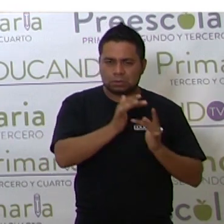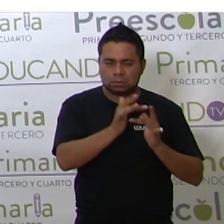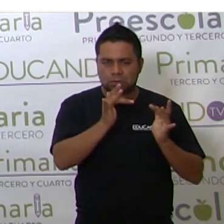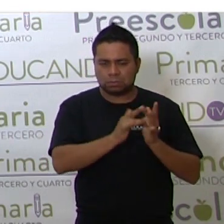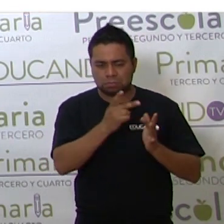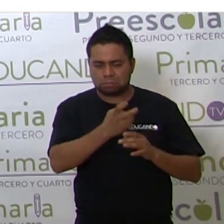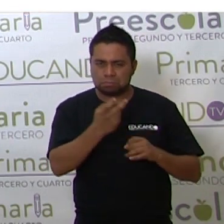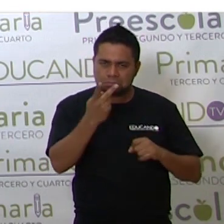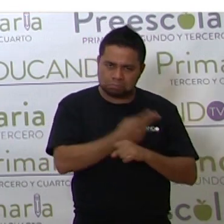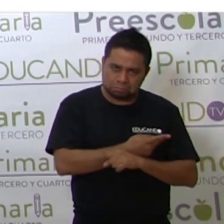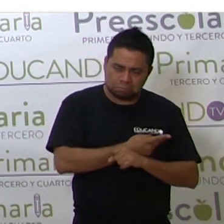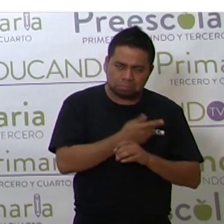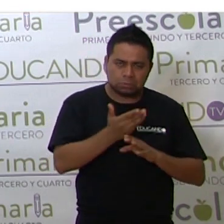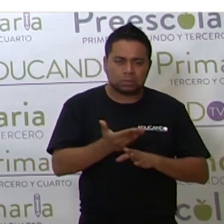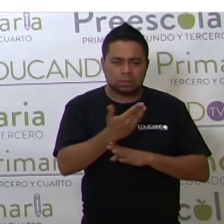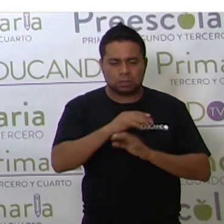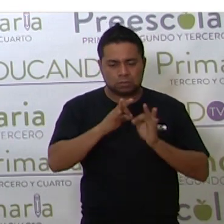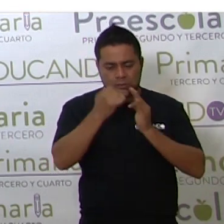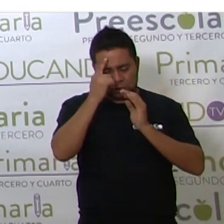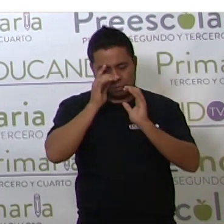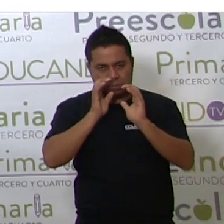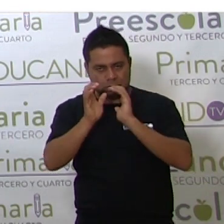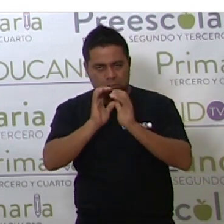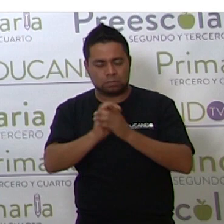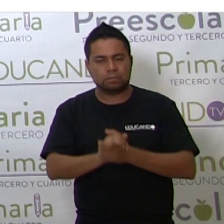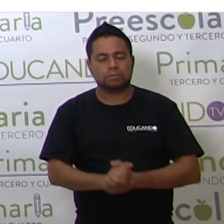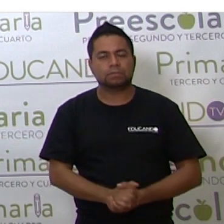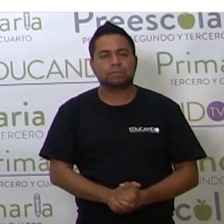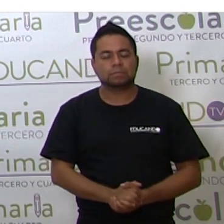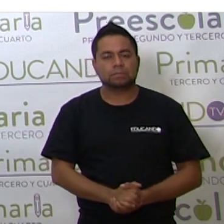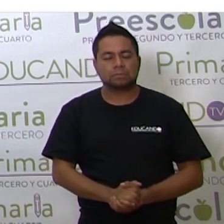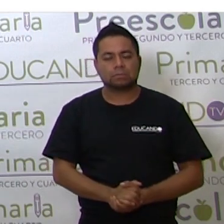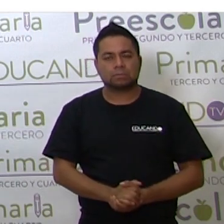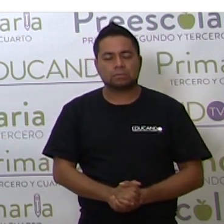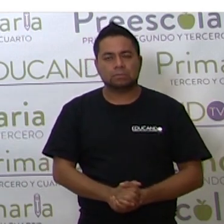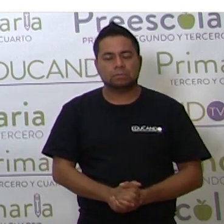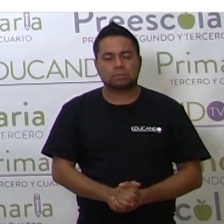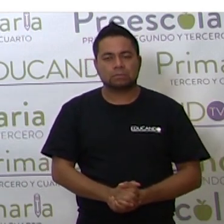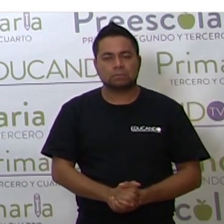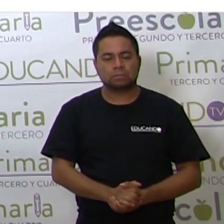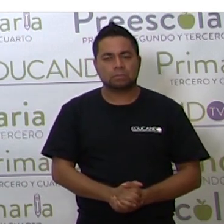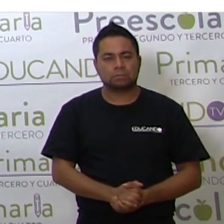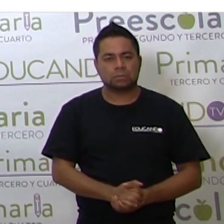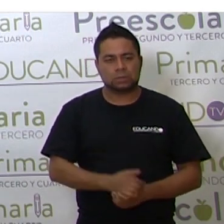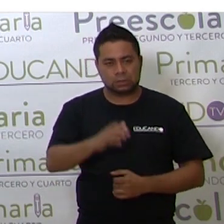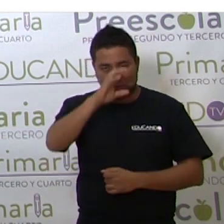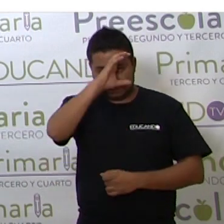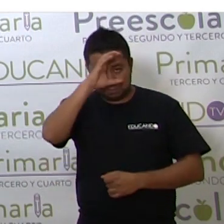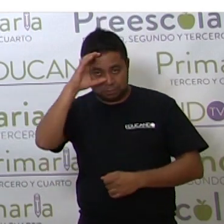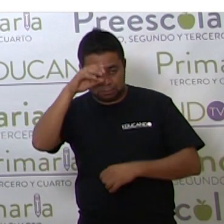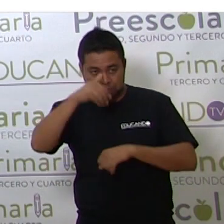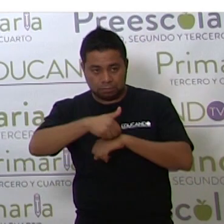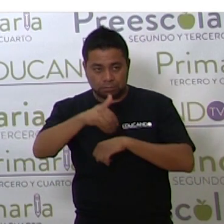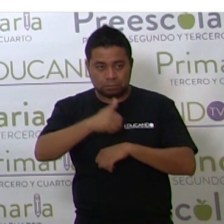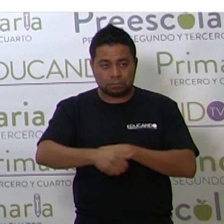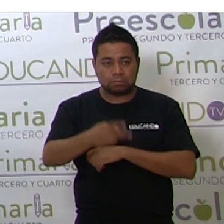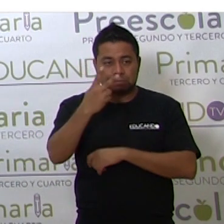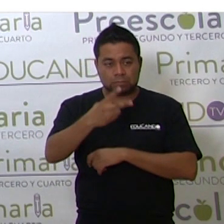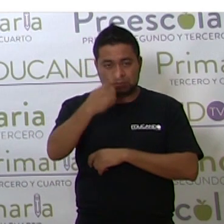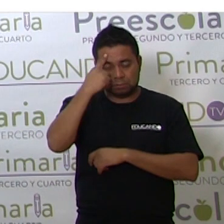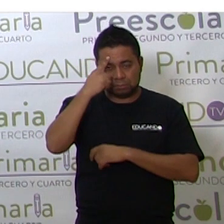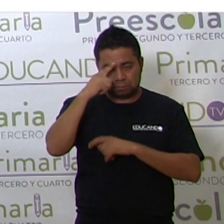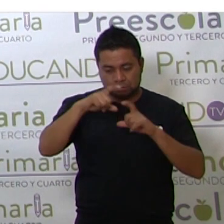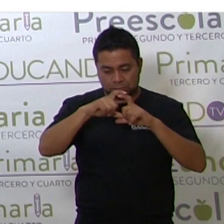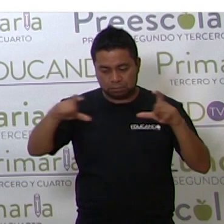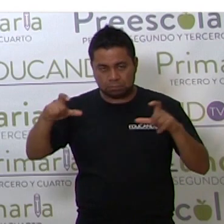situación o esta forma de comunicación vamos en la imagen número 2 de la línea